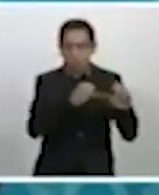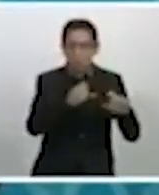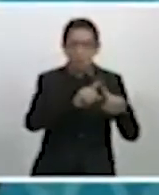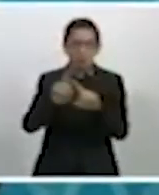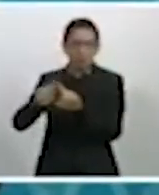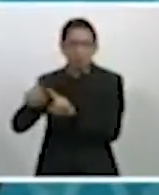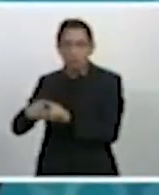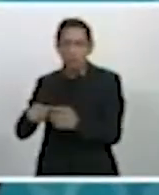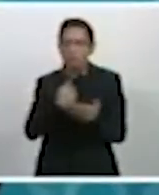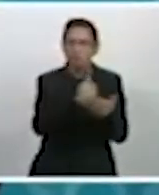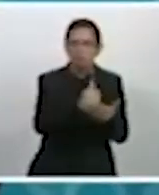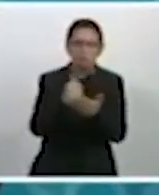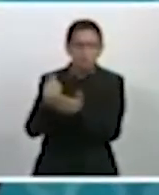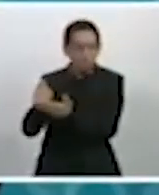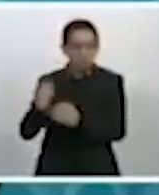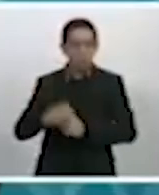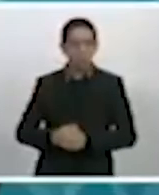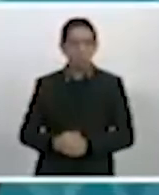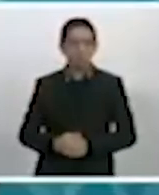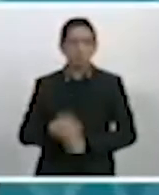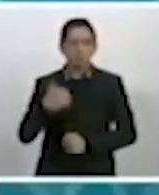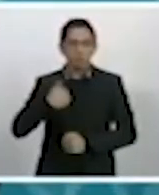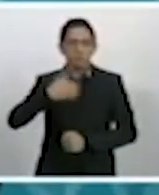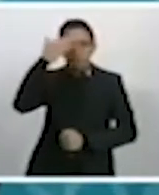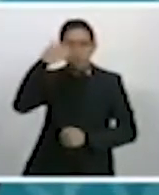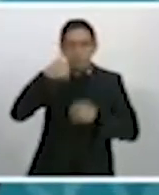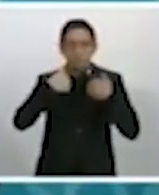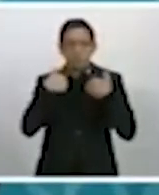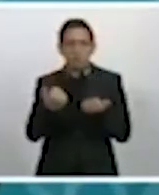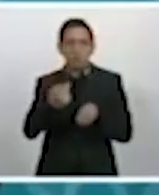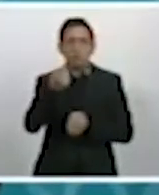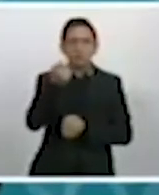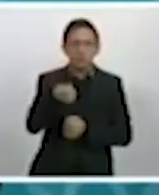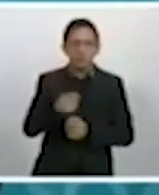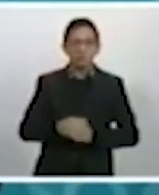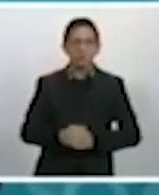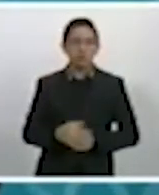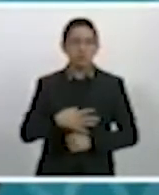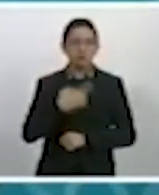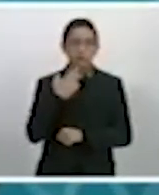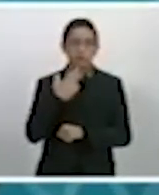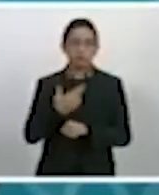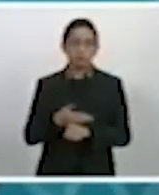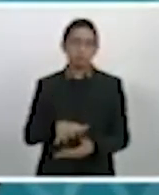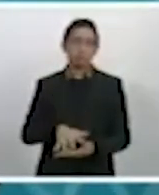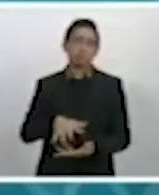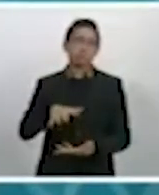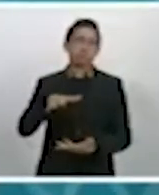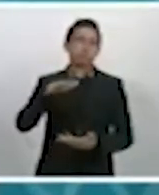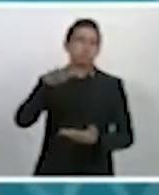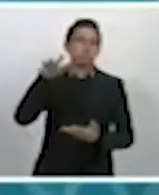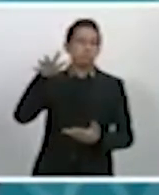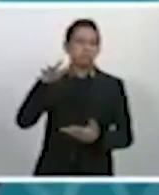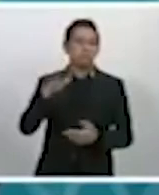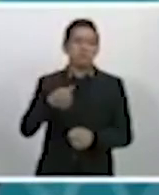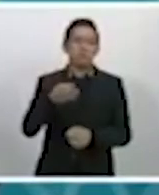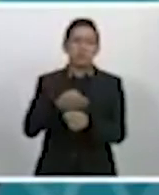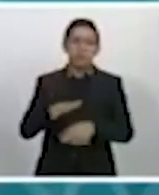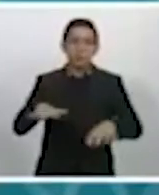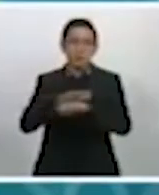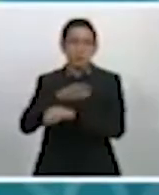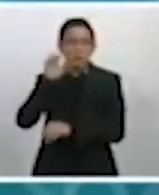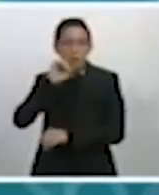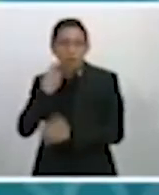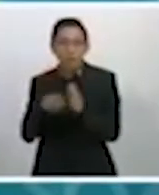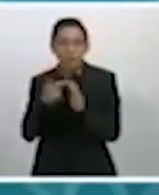Estoy absolutamente consciente de la enorme responsabilidad que implica este momento. Es por